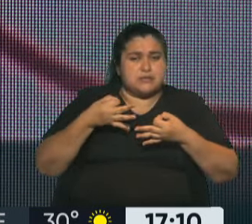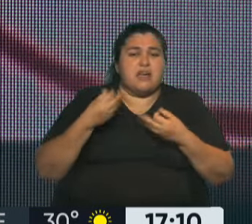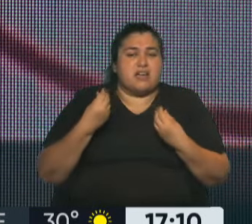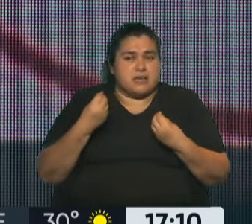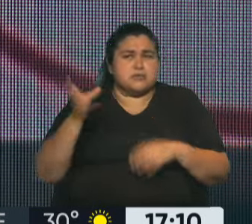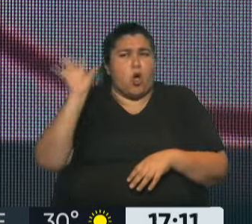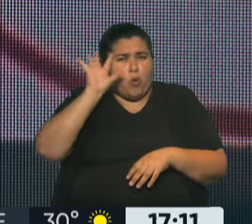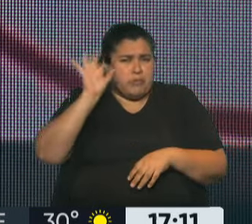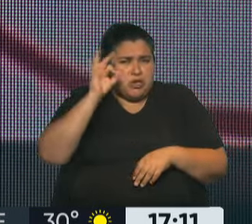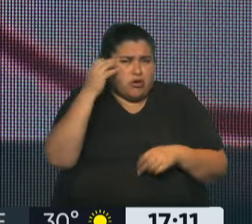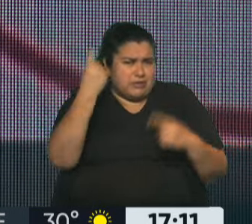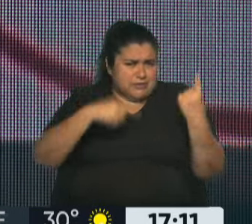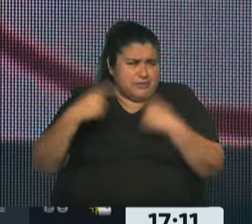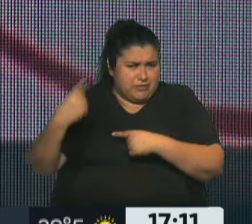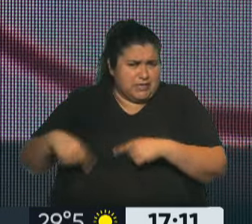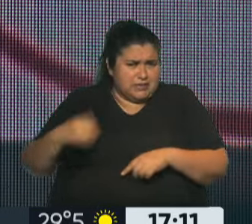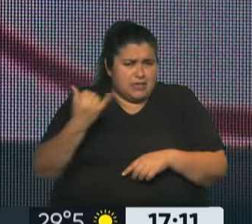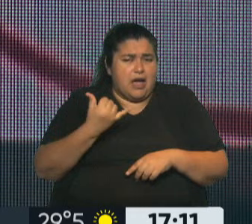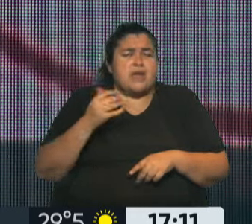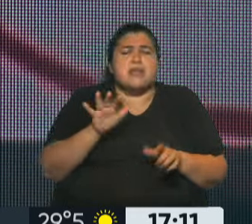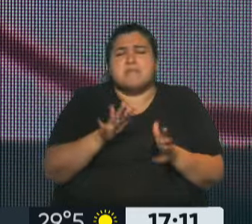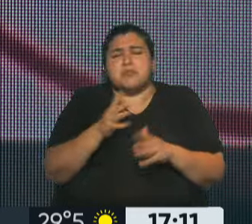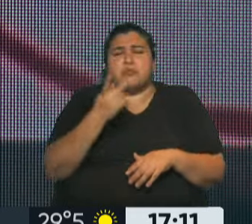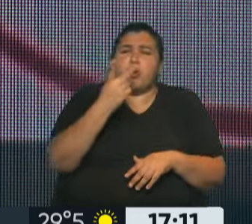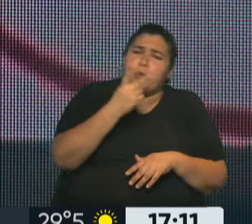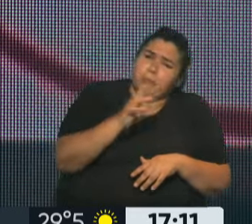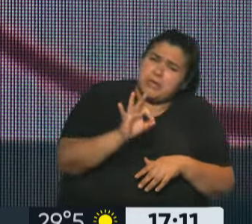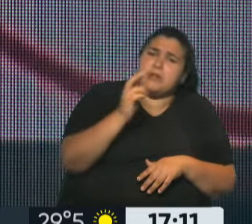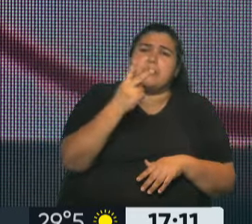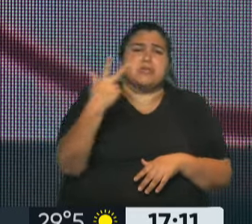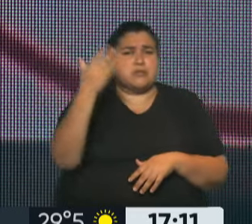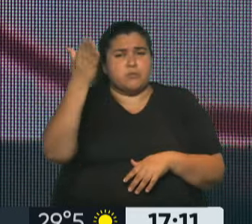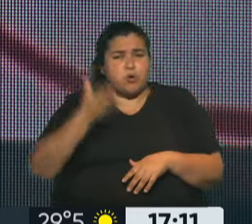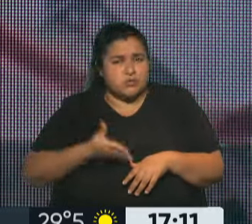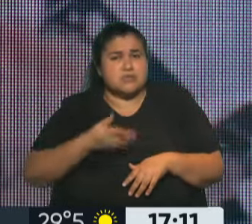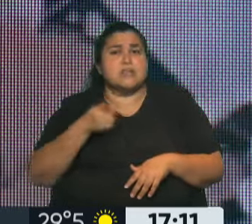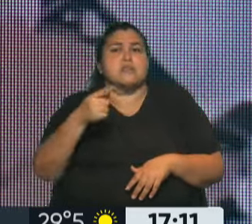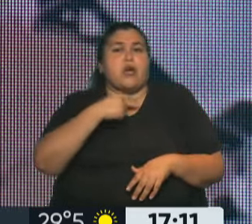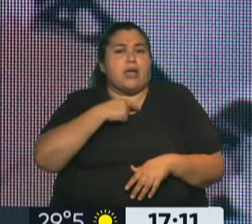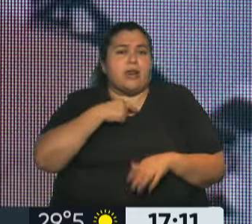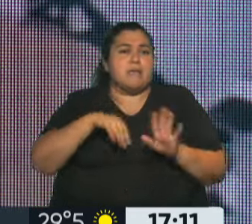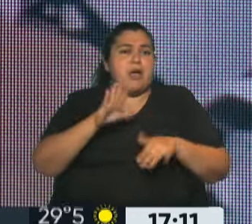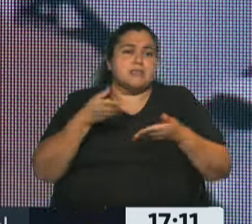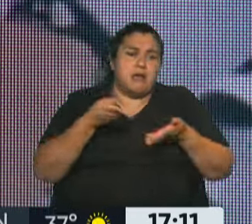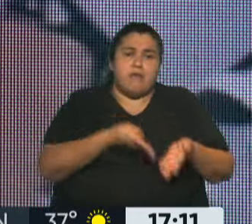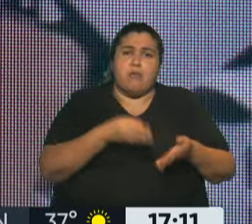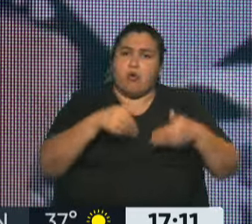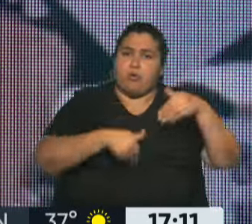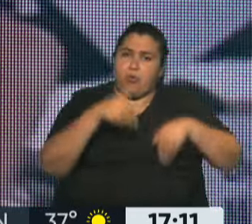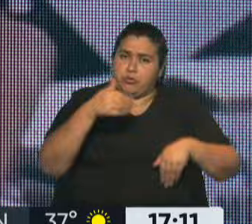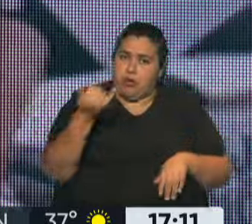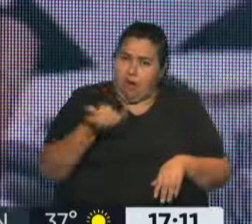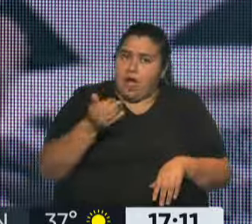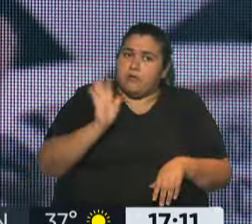opinión, pero las estimaciones hablan de casi entre un 20 y un 23% de intención de voto que tendría este partido de cara a